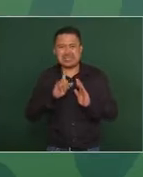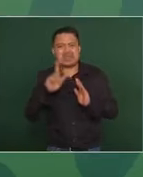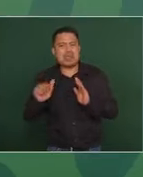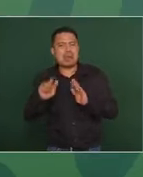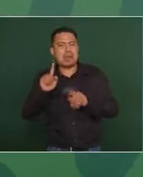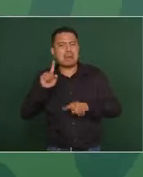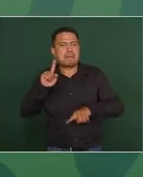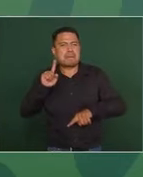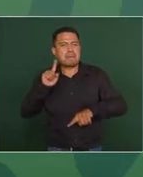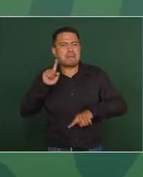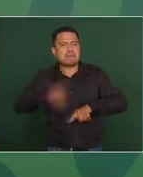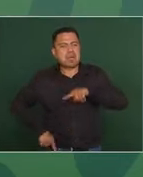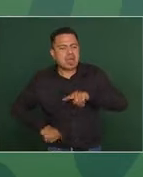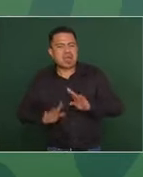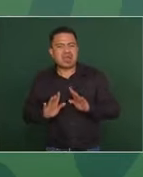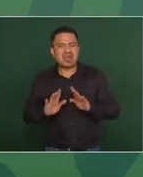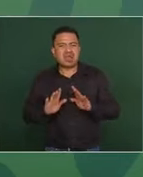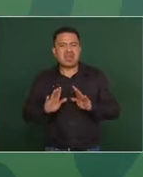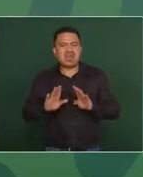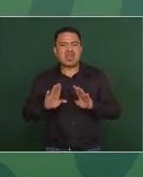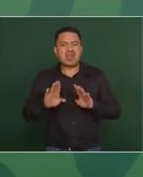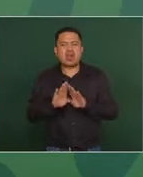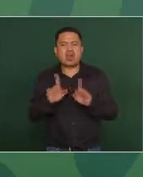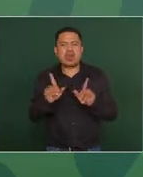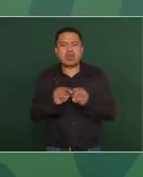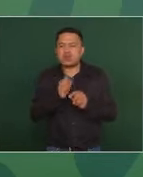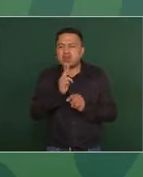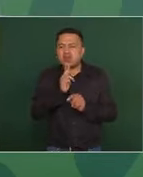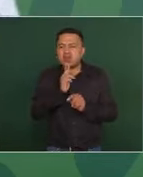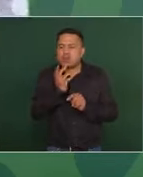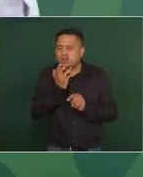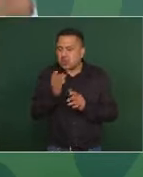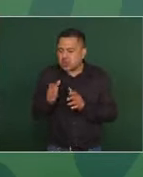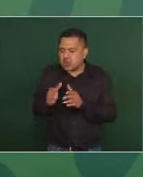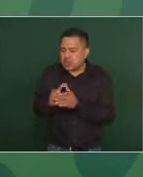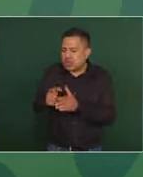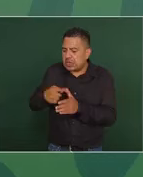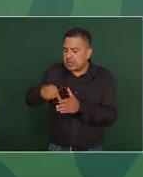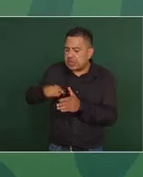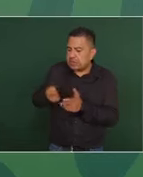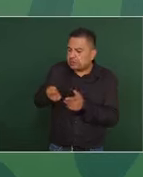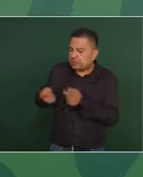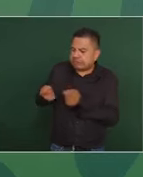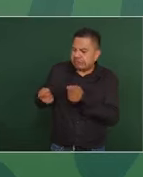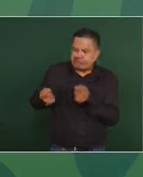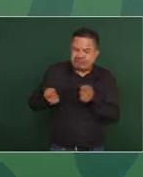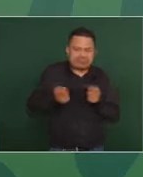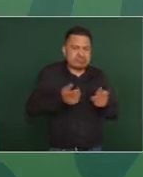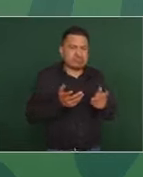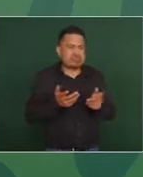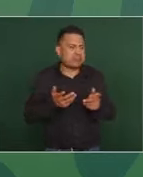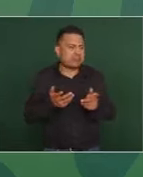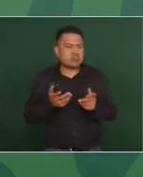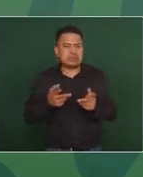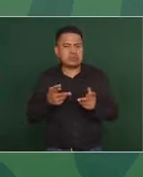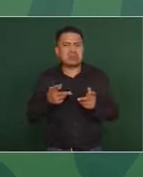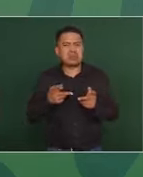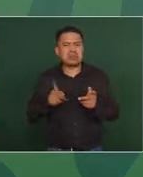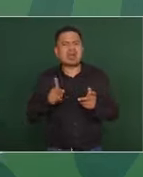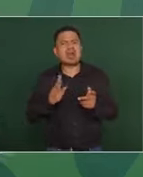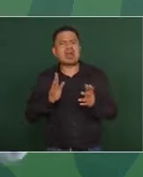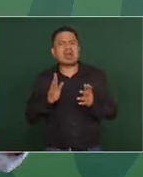rompe ese monopolio, ese control absoluto, pero ya le buscaron